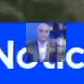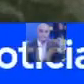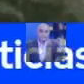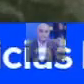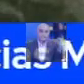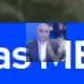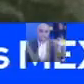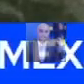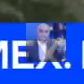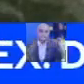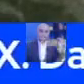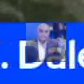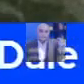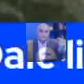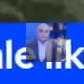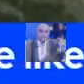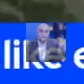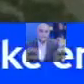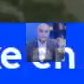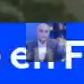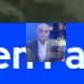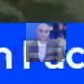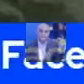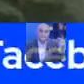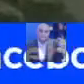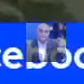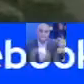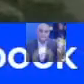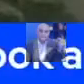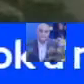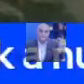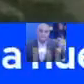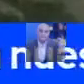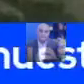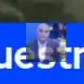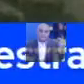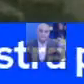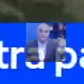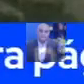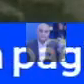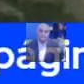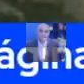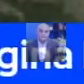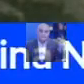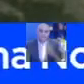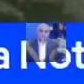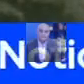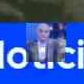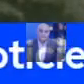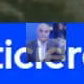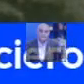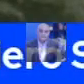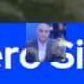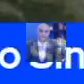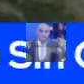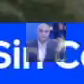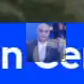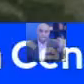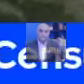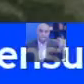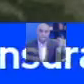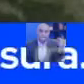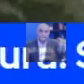diciendo, que la migración es lo que trae con el Jesús en la boca a Estados Unidos. La Secretaría de